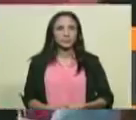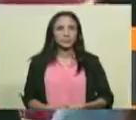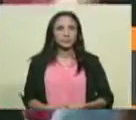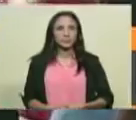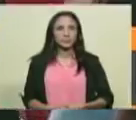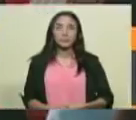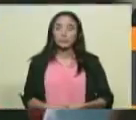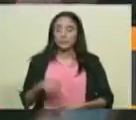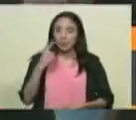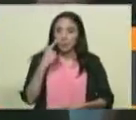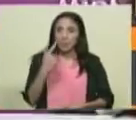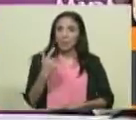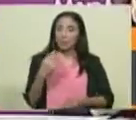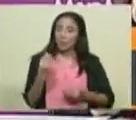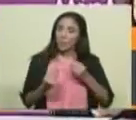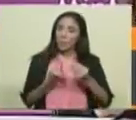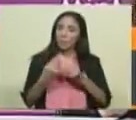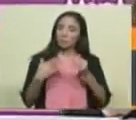ahora, fíjense ustedes,